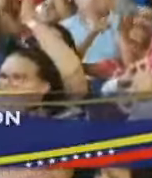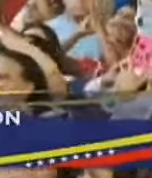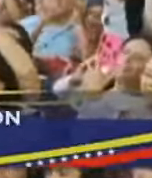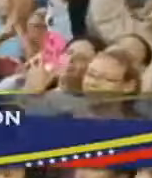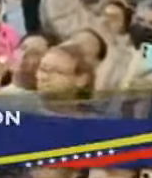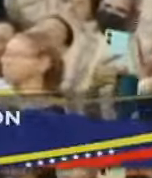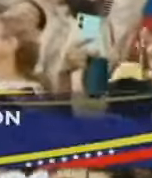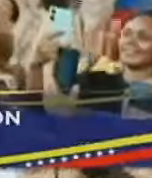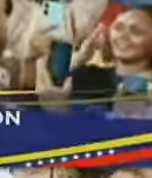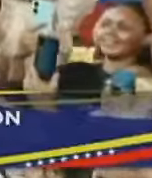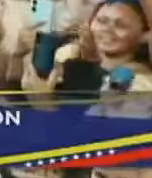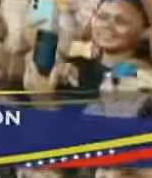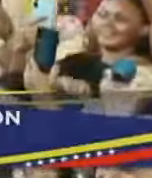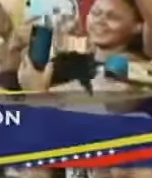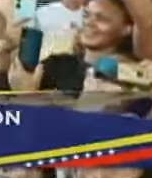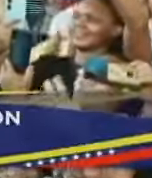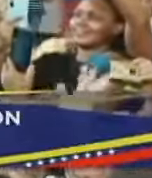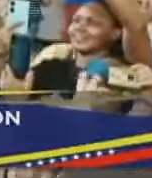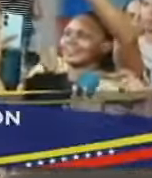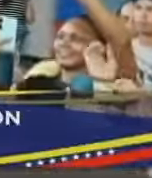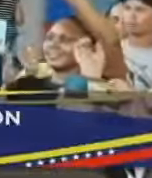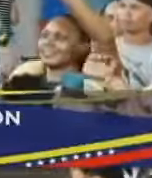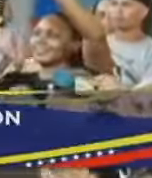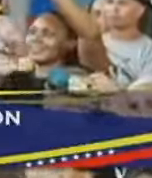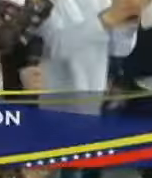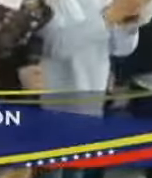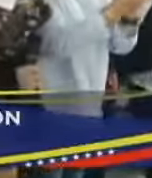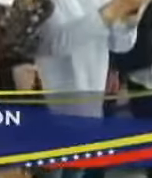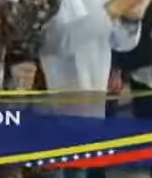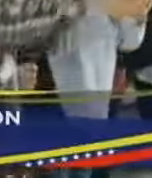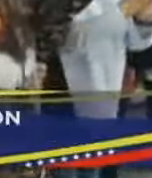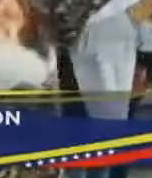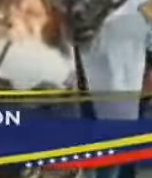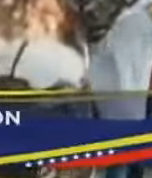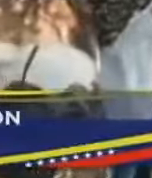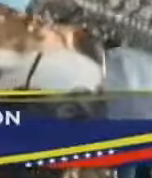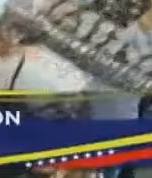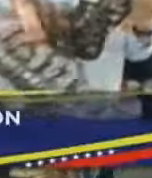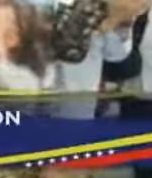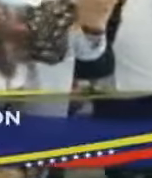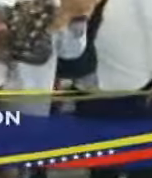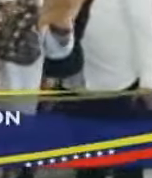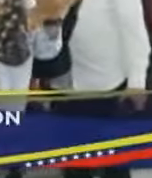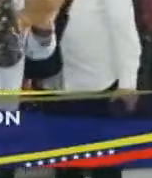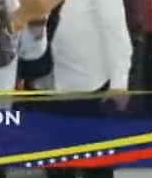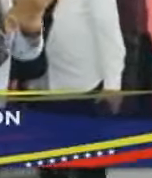alumnos y las alumnas. A las maestras, a las